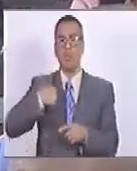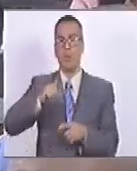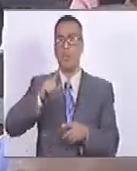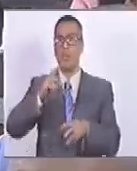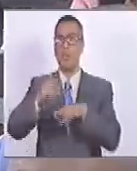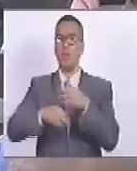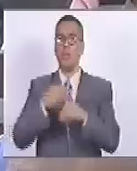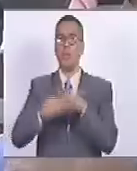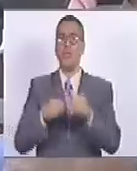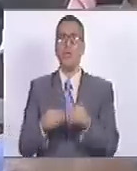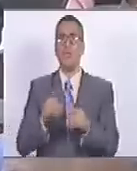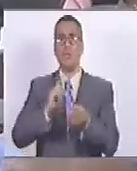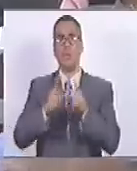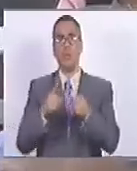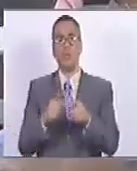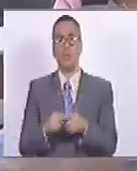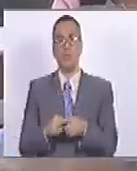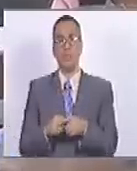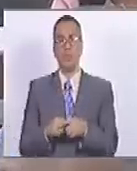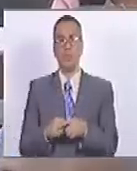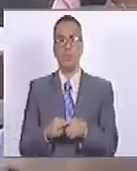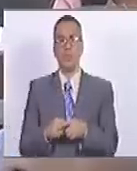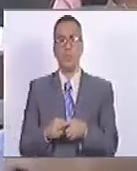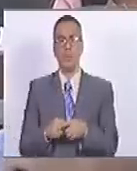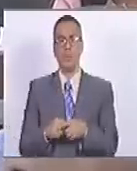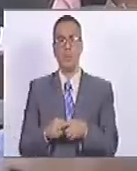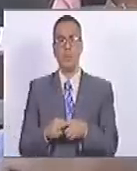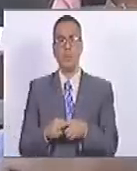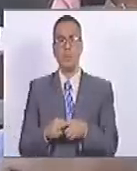ser, de alguna manera,